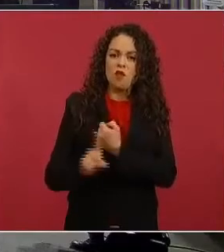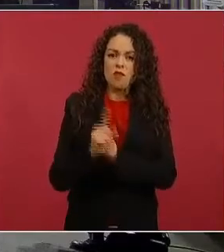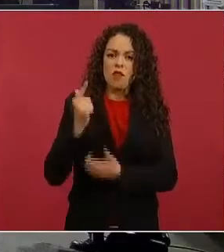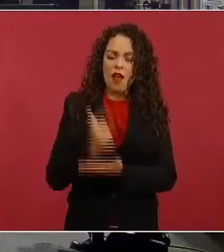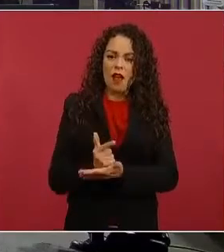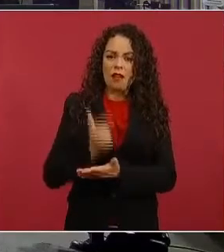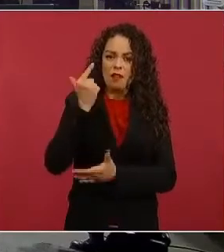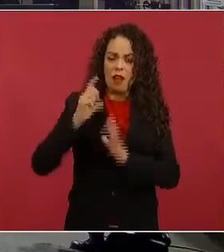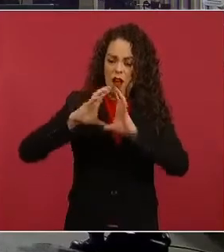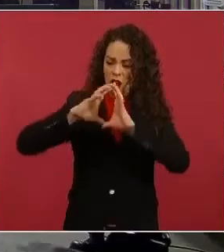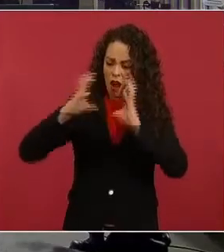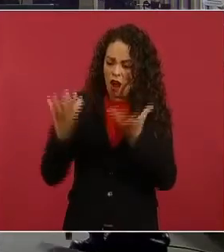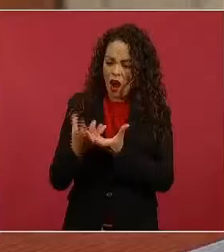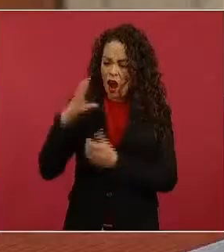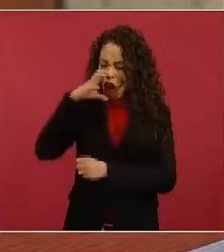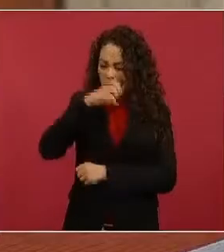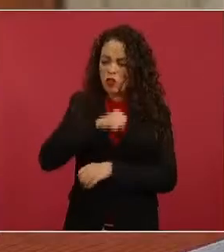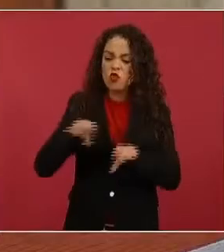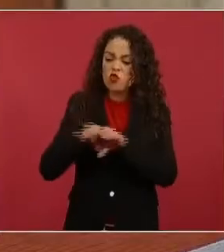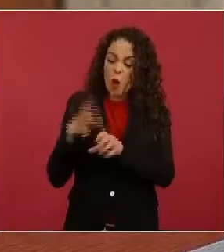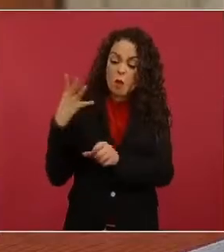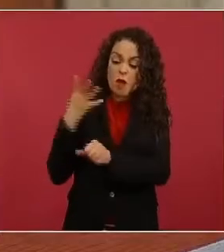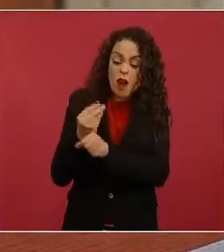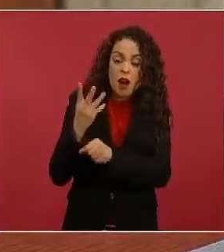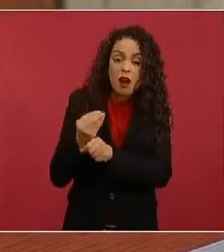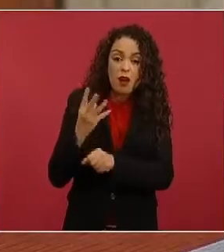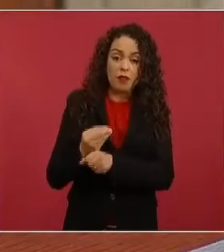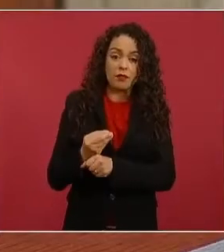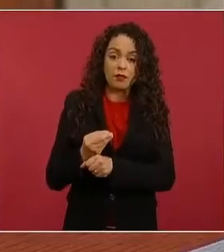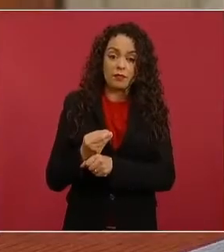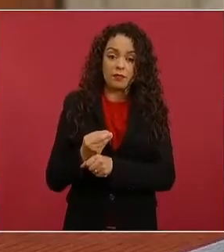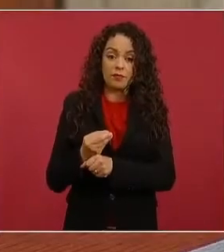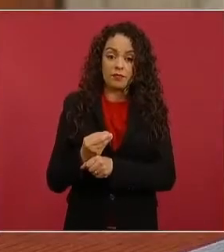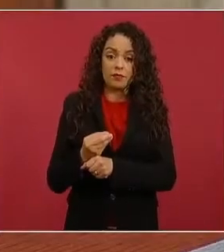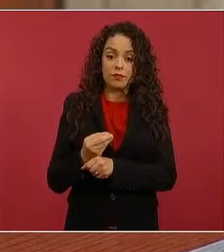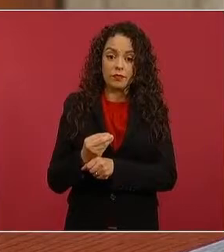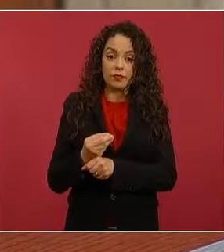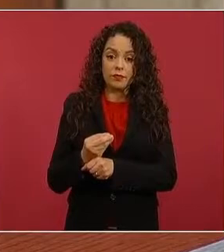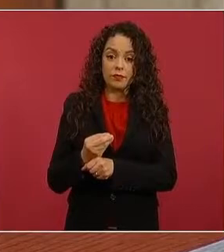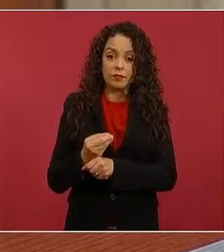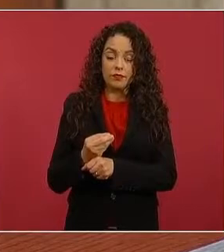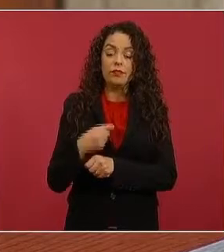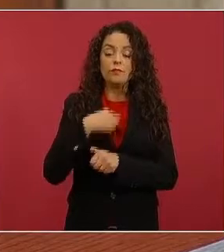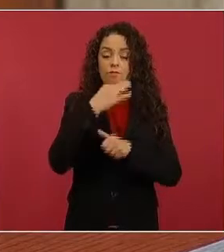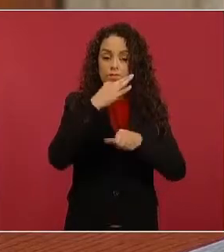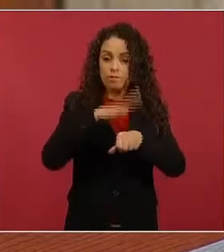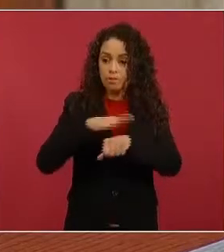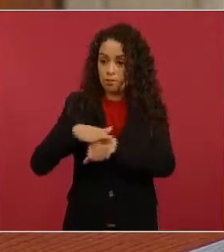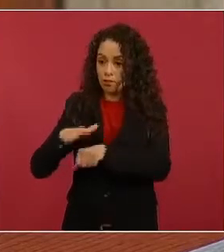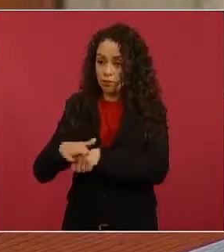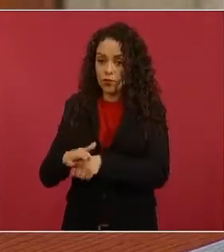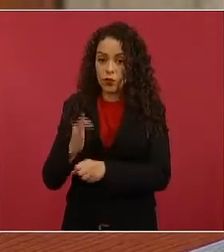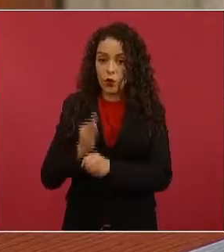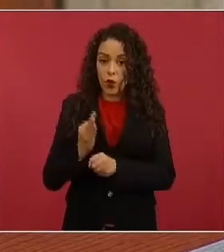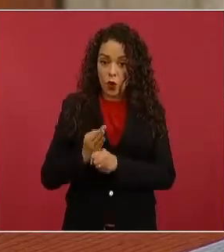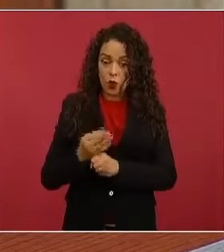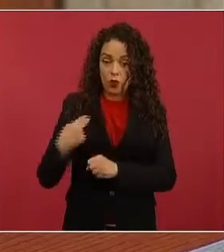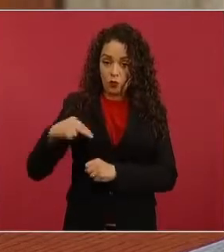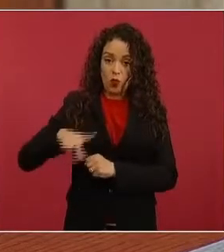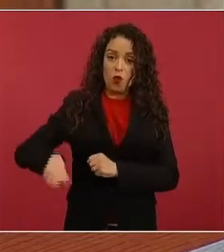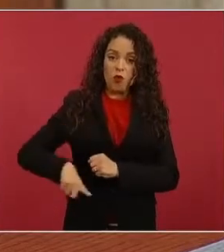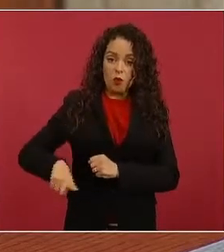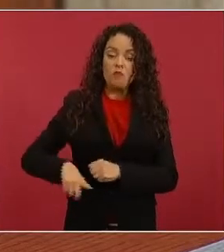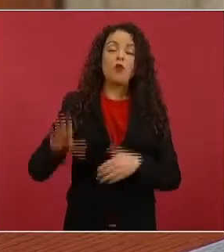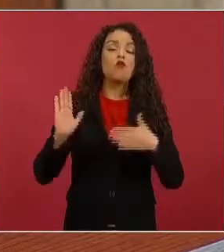del cambio climático. Se les informa que el presente gobierno adquiere un compromiso